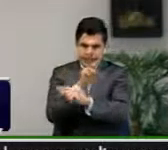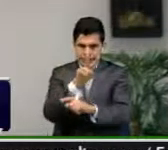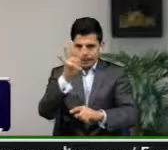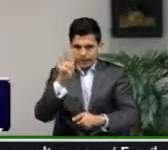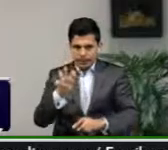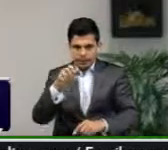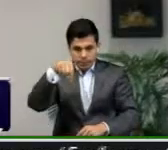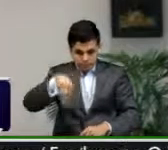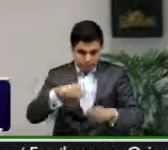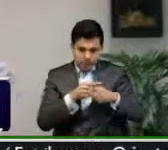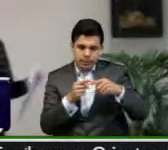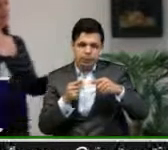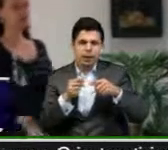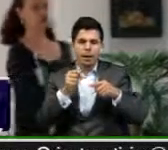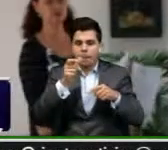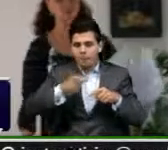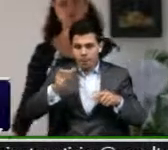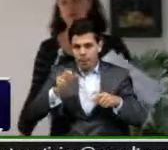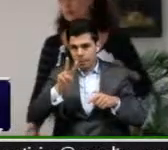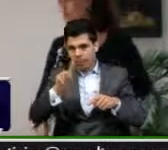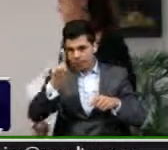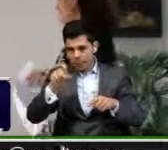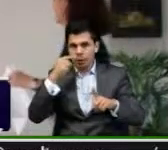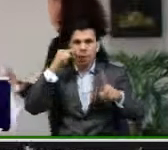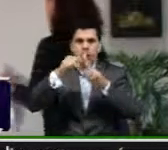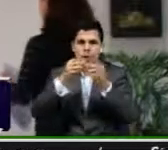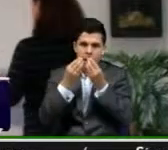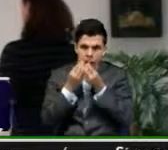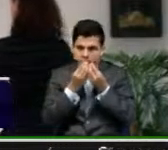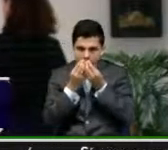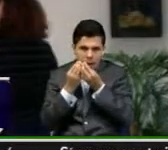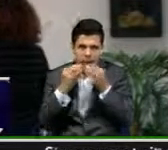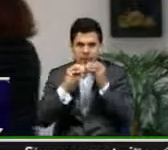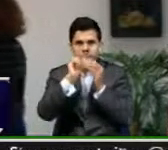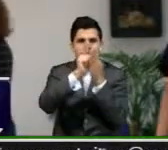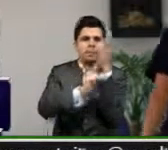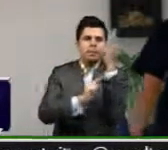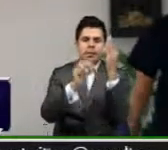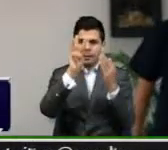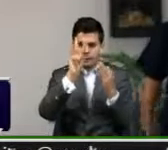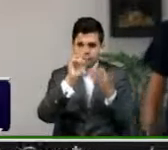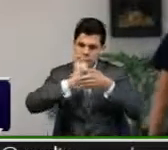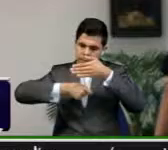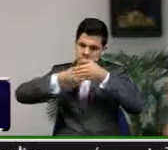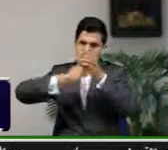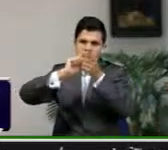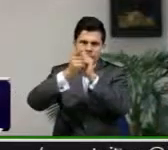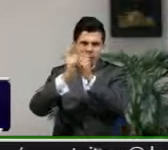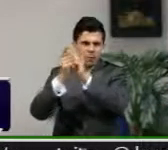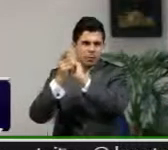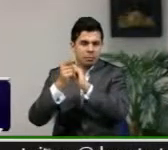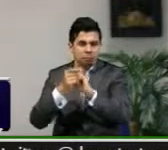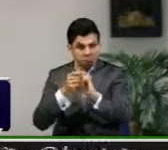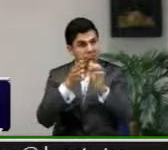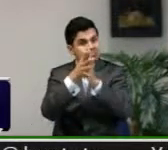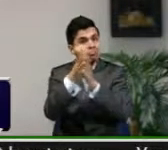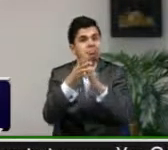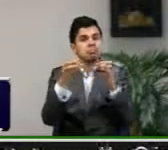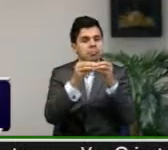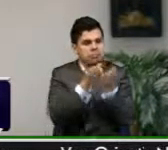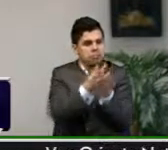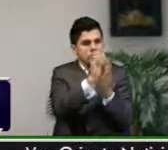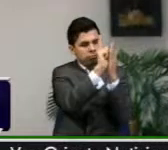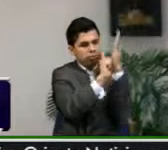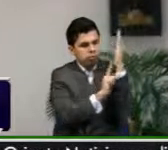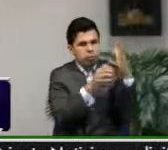esta semana, 26 candidatos al Consejo y 3 listas a la Asamblea fueron modificadas. Dato curioso, continúa la lista